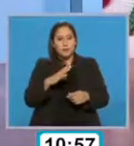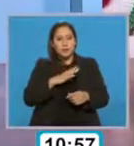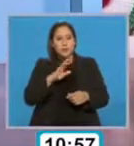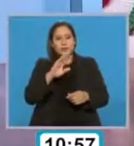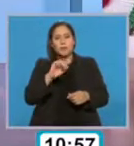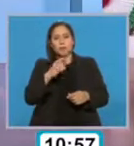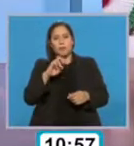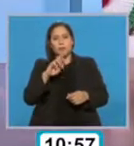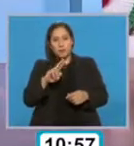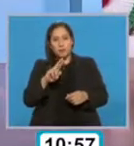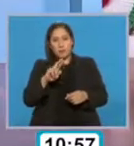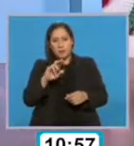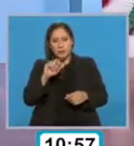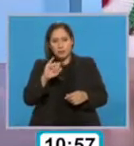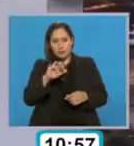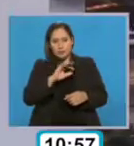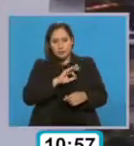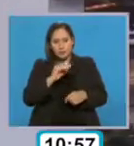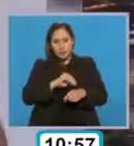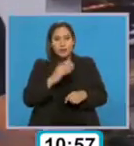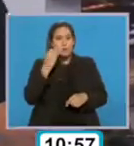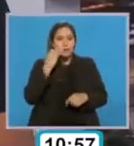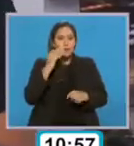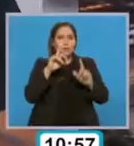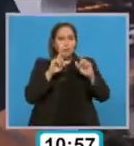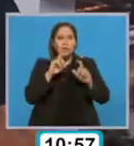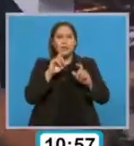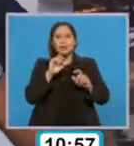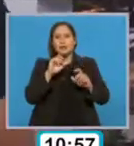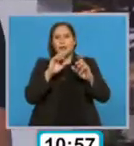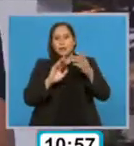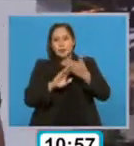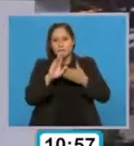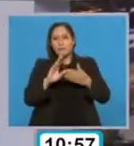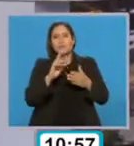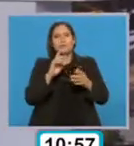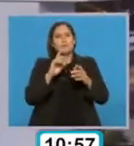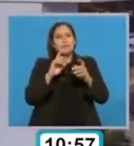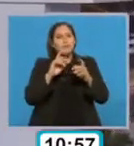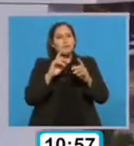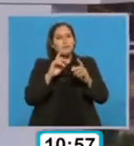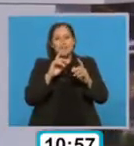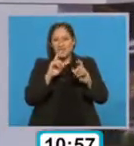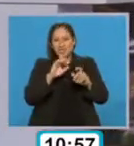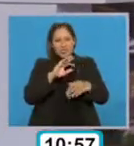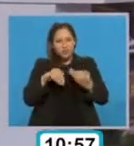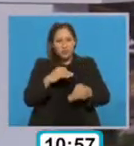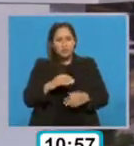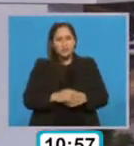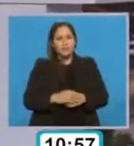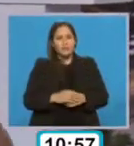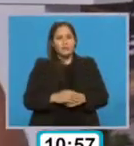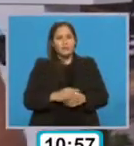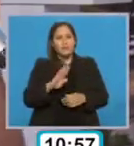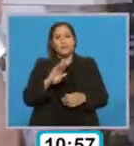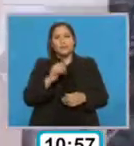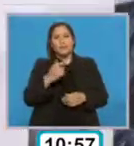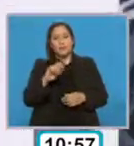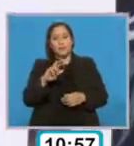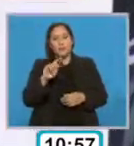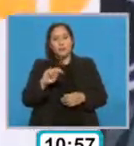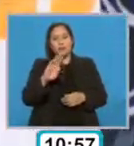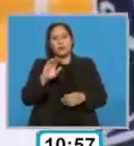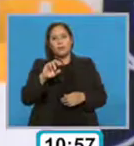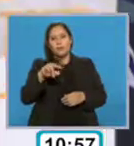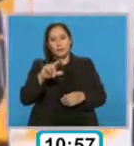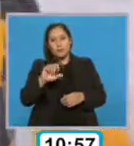Bogart Bonales. Así Ajá. lo pueden encontrar. Tengo Facebook, Twitter, Snapchat, Instagram. Tengo todo yo. Muy bien. Ahí Y to- está. Y todo lo checo yo, ¿eh?